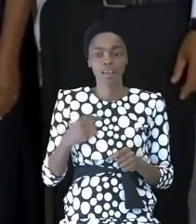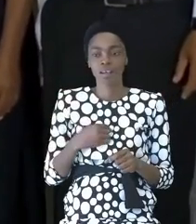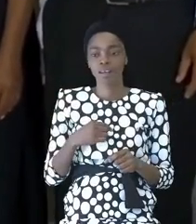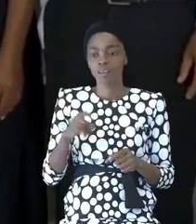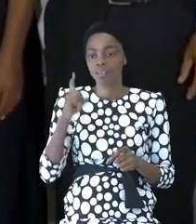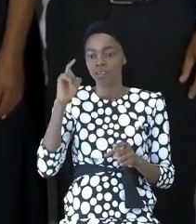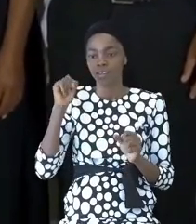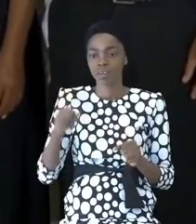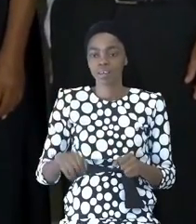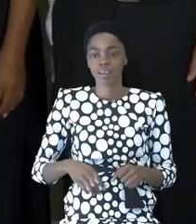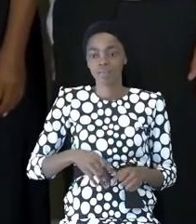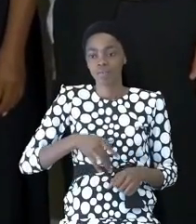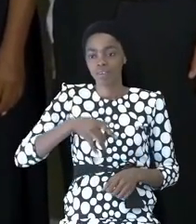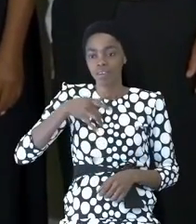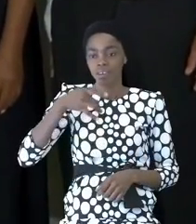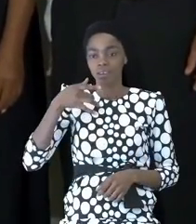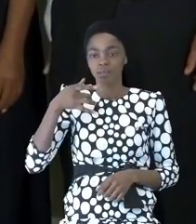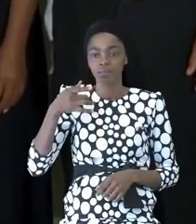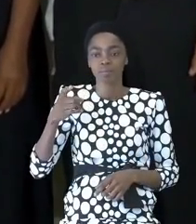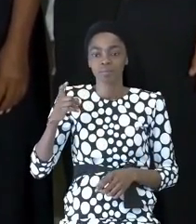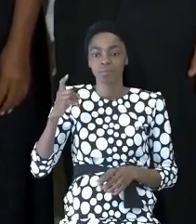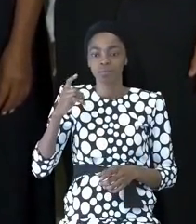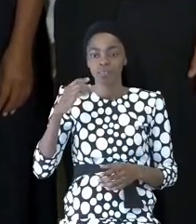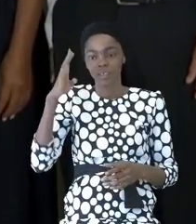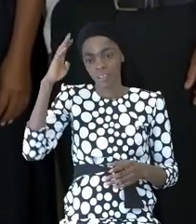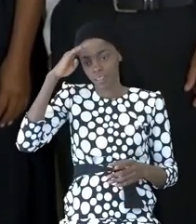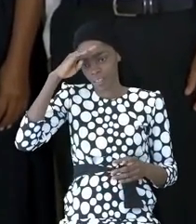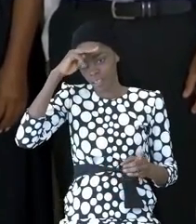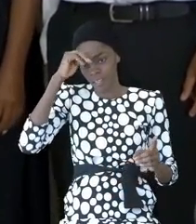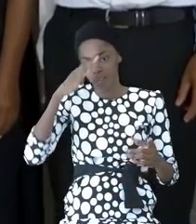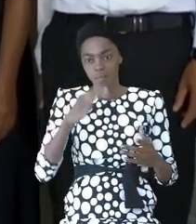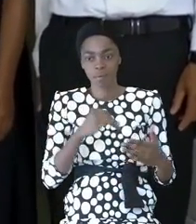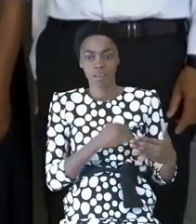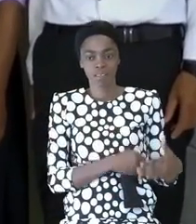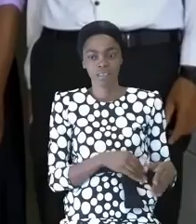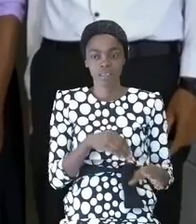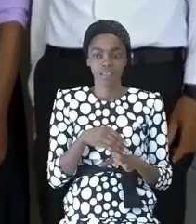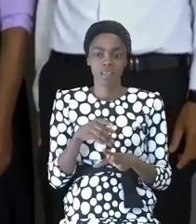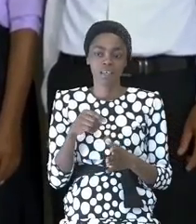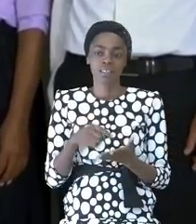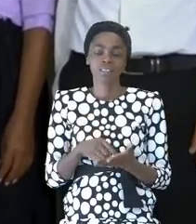oír. Jesús está aquí, si tú quieres me puedes